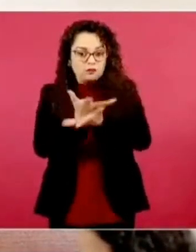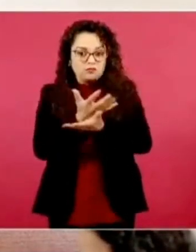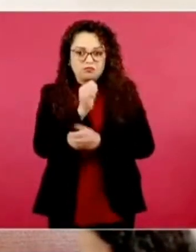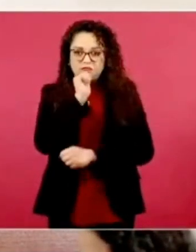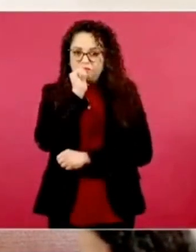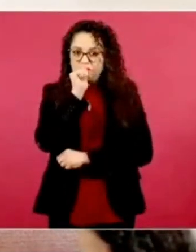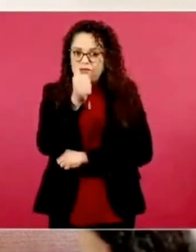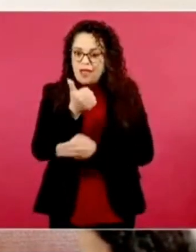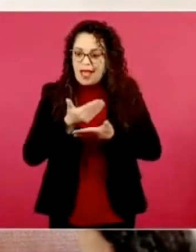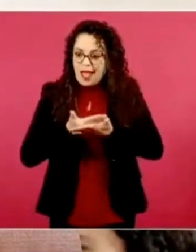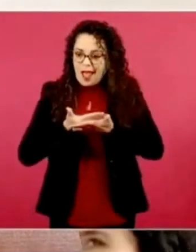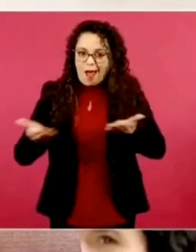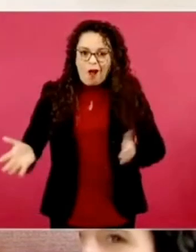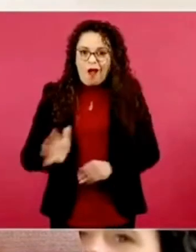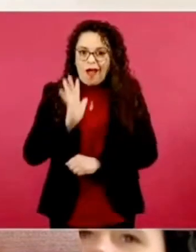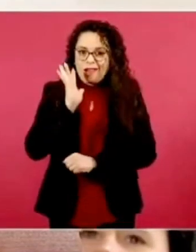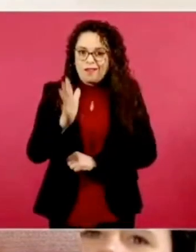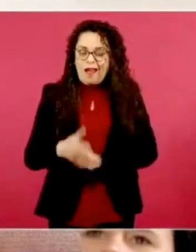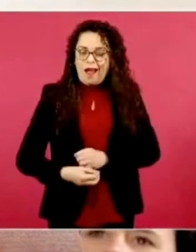Y es muy bueno,